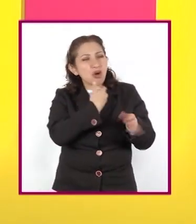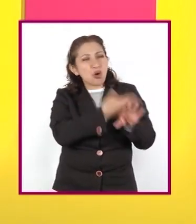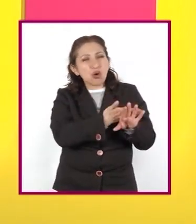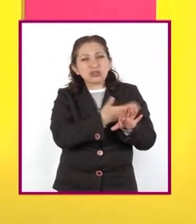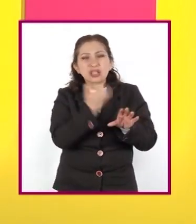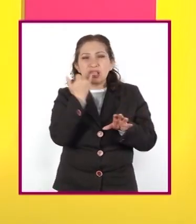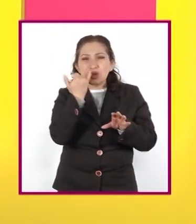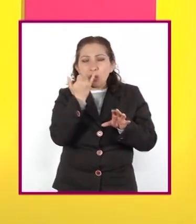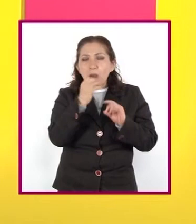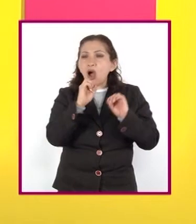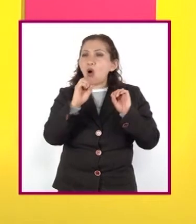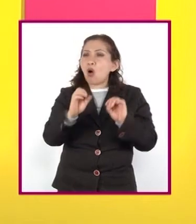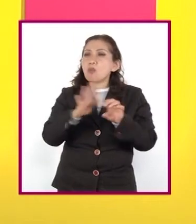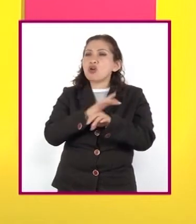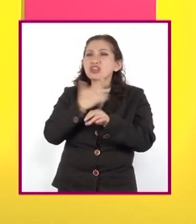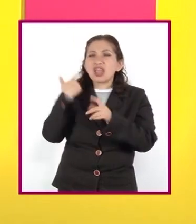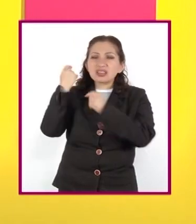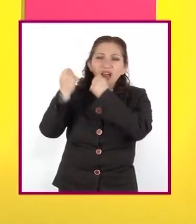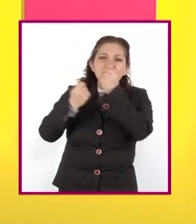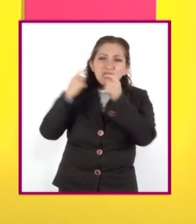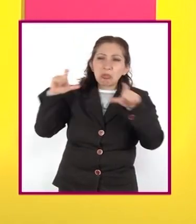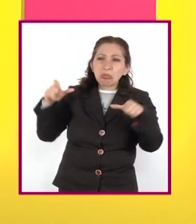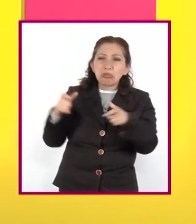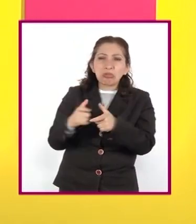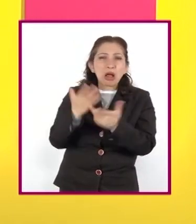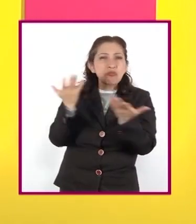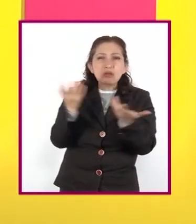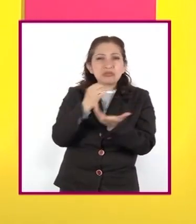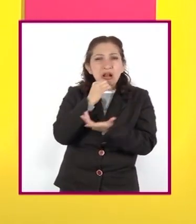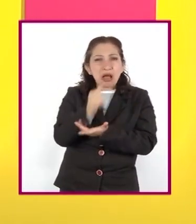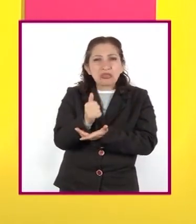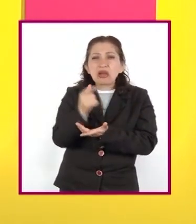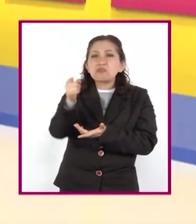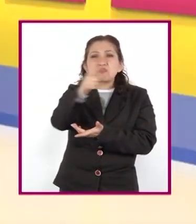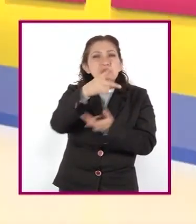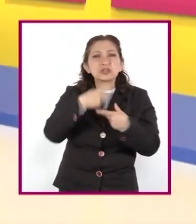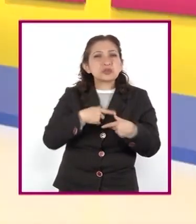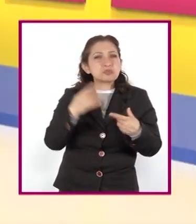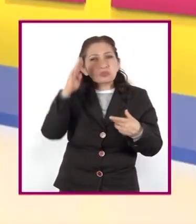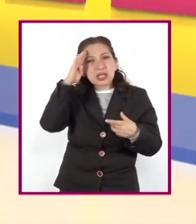aspectos relacionados con la falta de inclusión e interculturalidad.